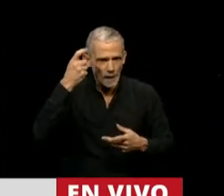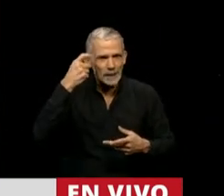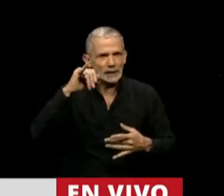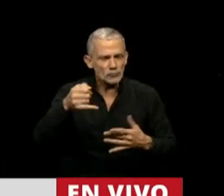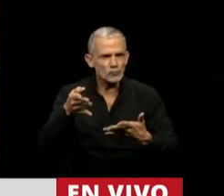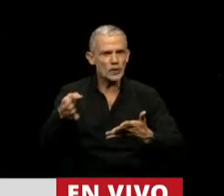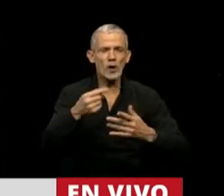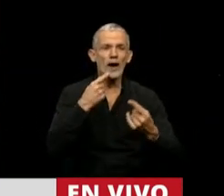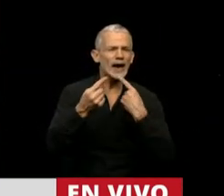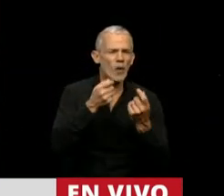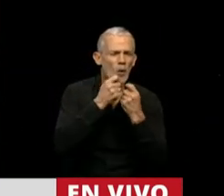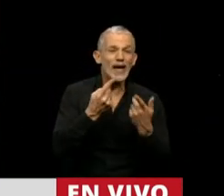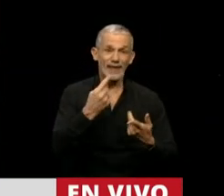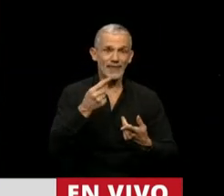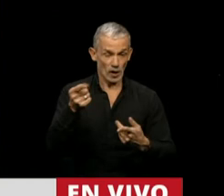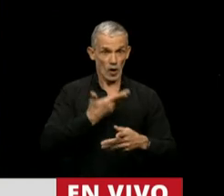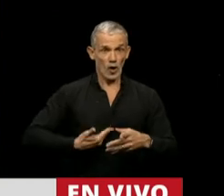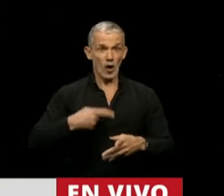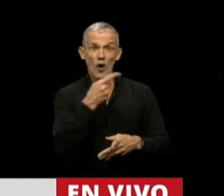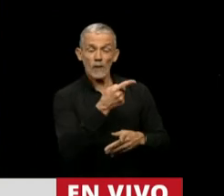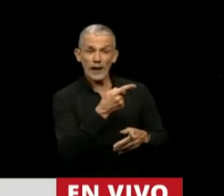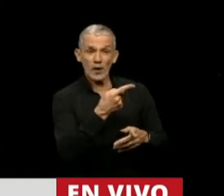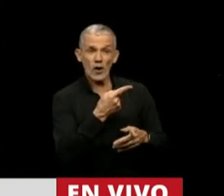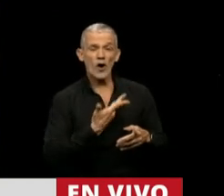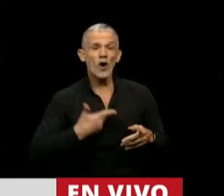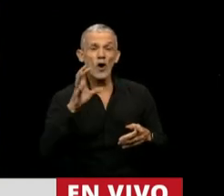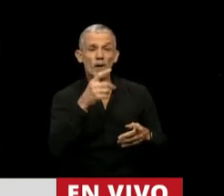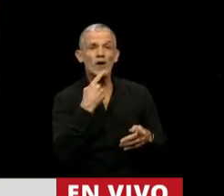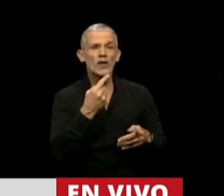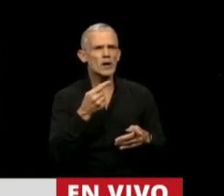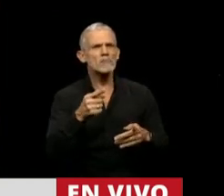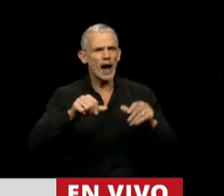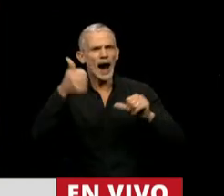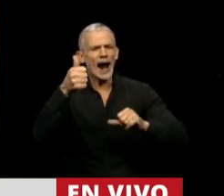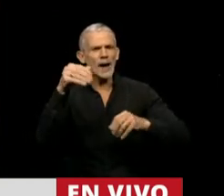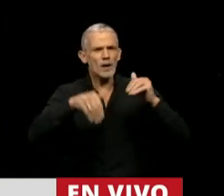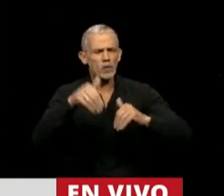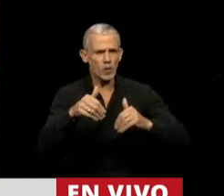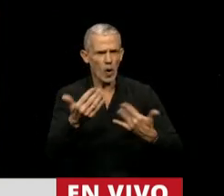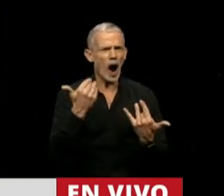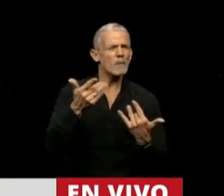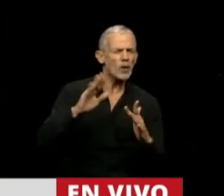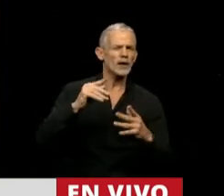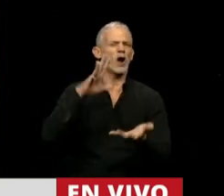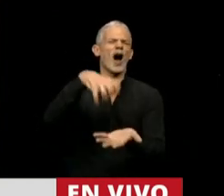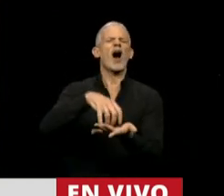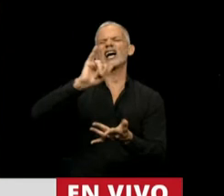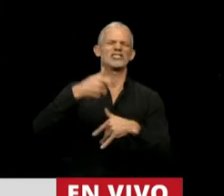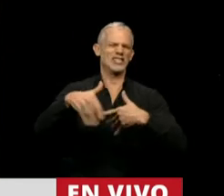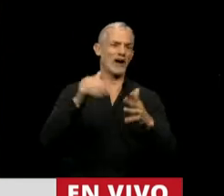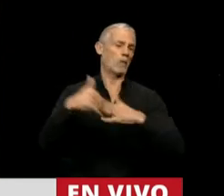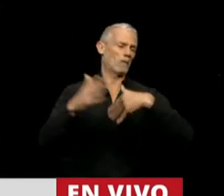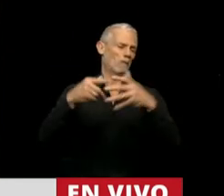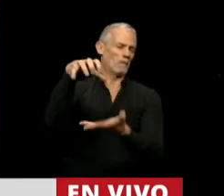Hubo encuestas que le dijeron a quienes gobernaban que se ganaba esa votación, es decir, que se iba a poder hacer la hostería. Las comunidades